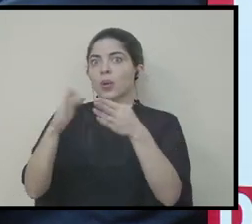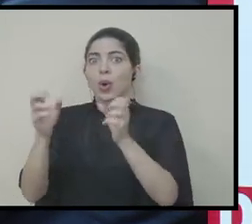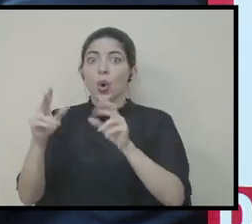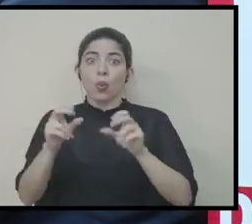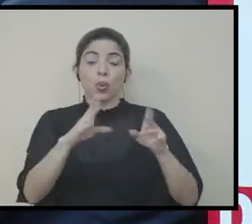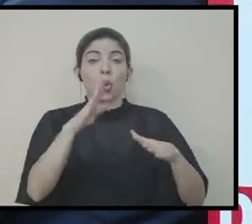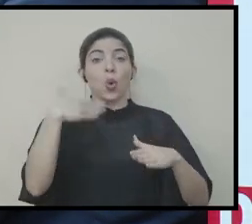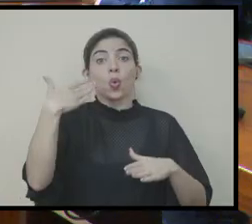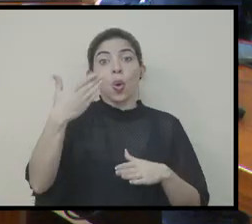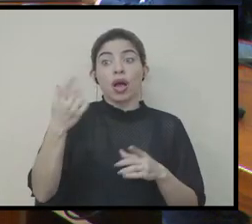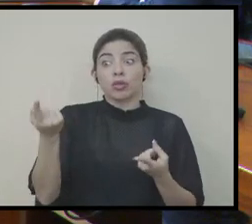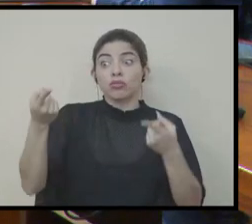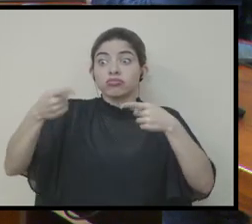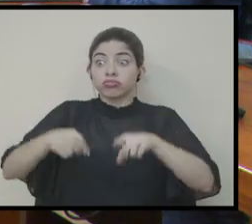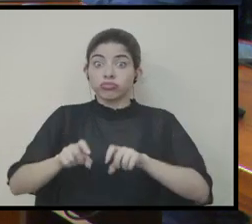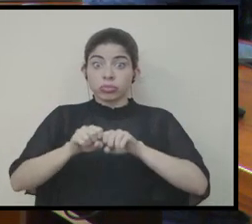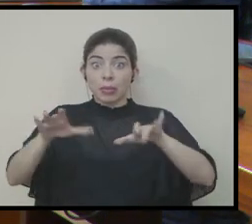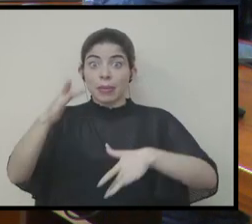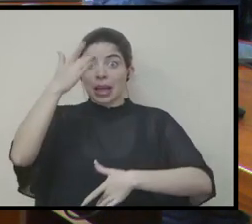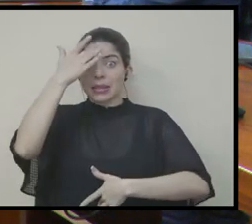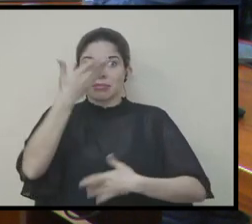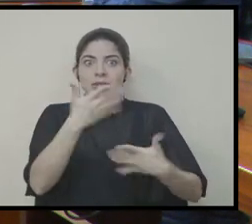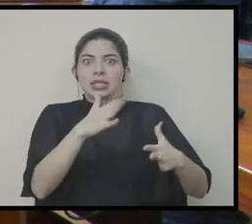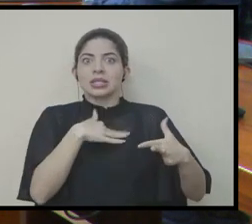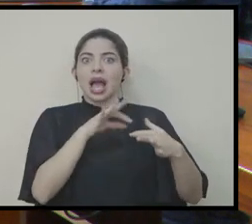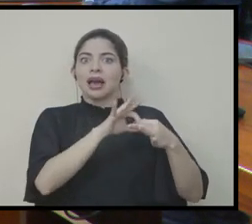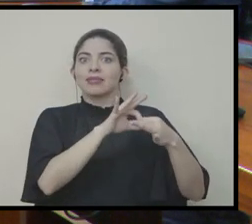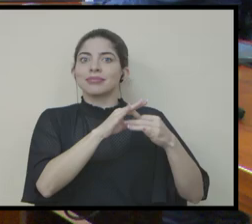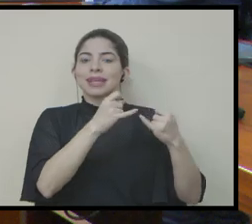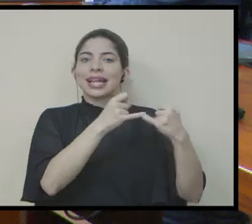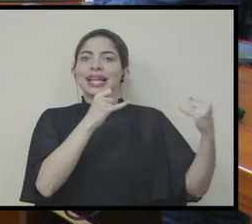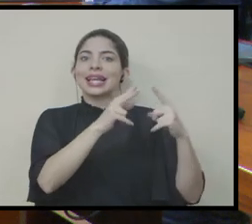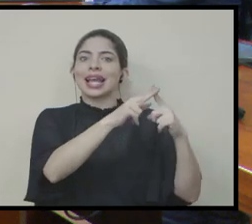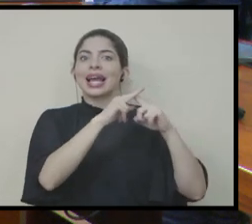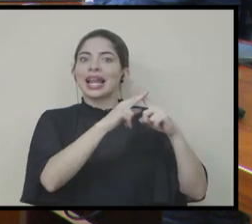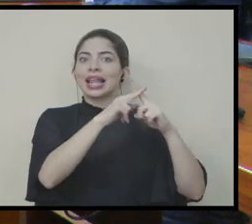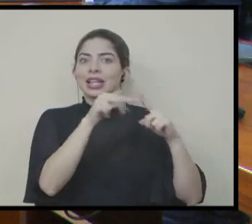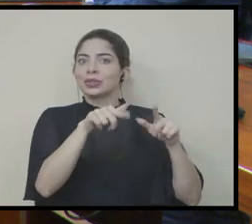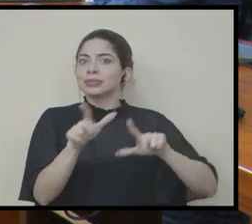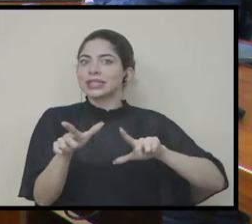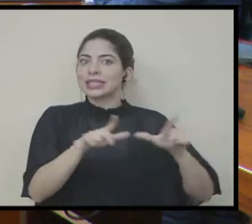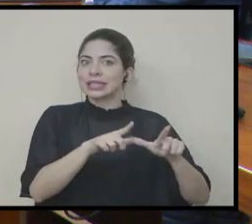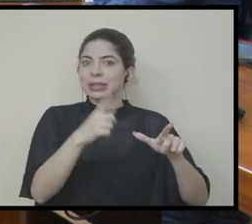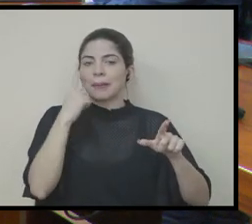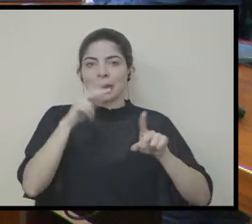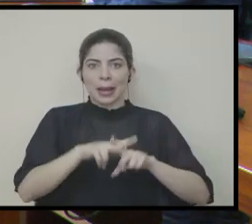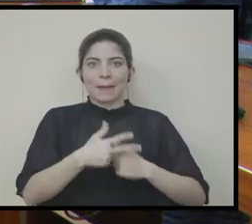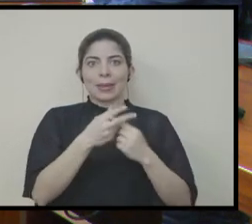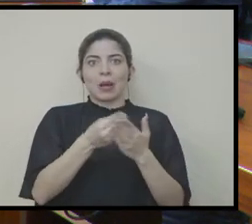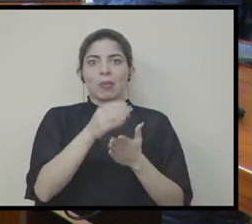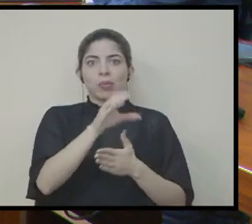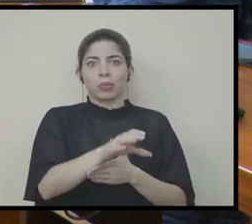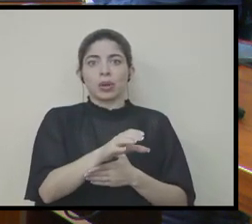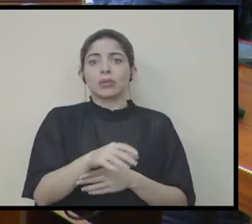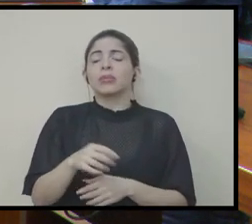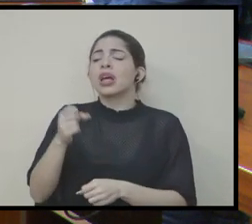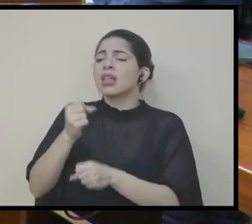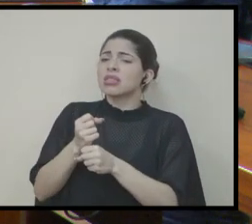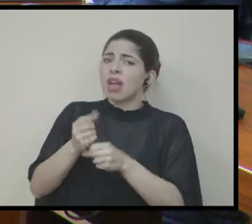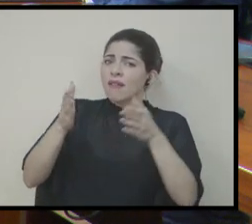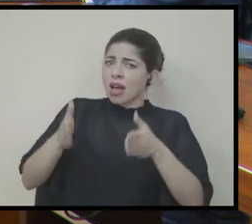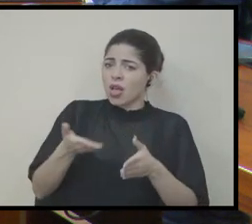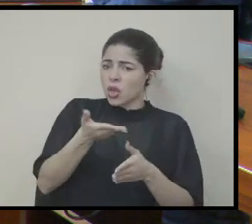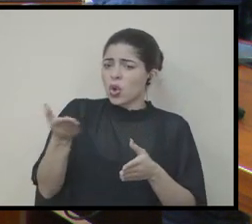el momento donde llegara la pandemia, tuviera abierta una línea de crédito que me ayudó muchísimo para empezar a invertir. ¿Y con trabajadores